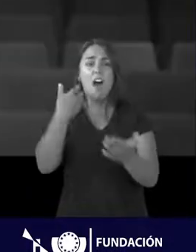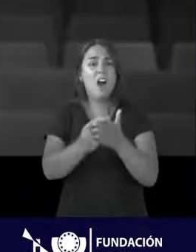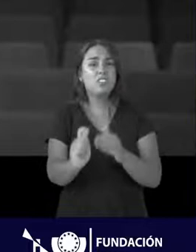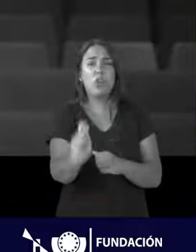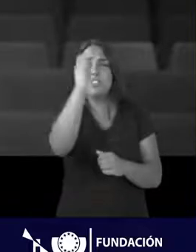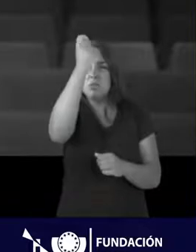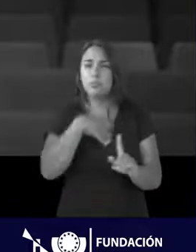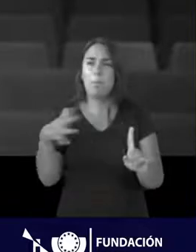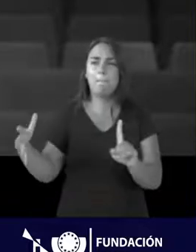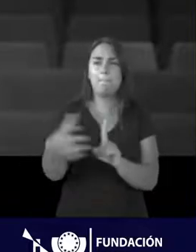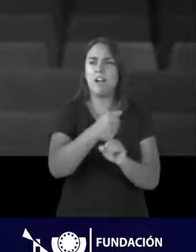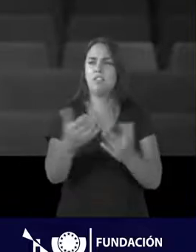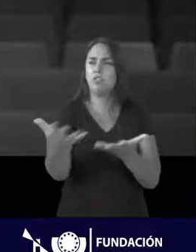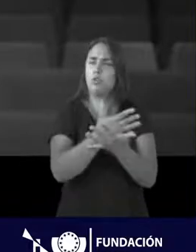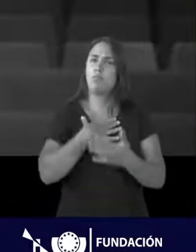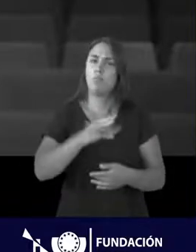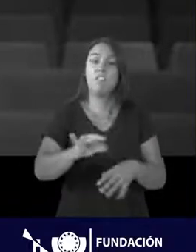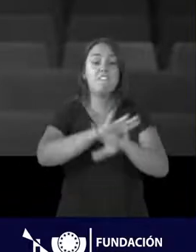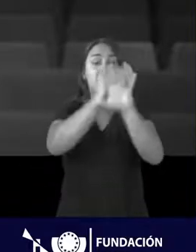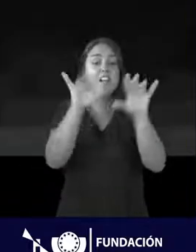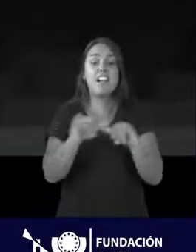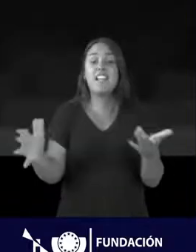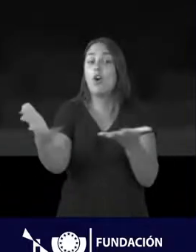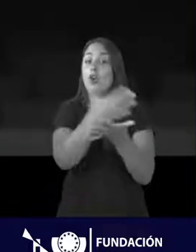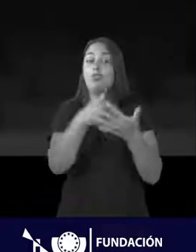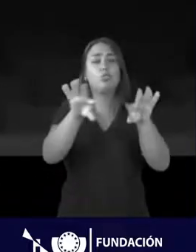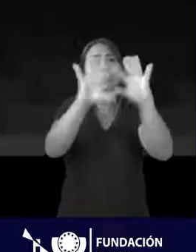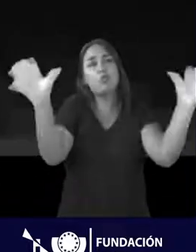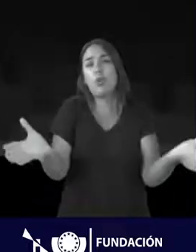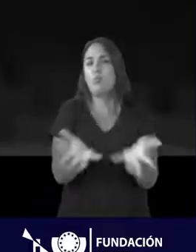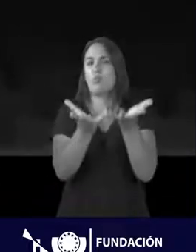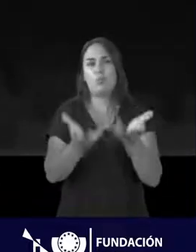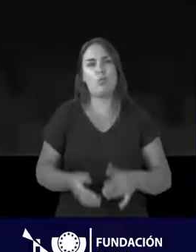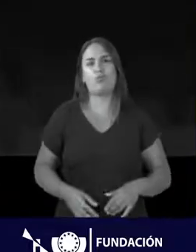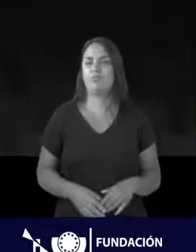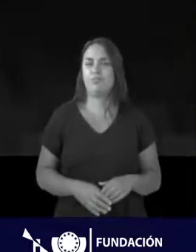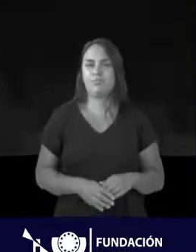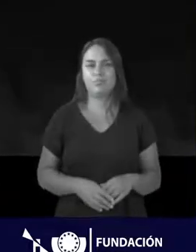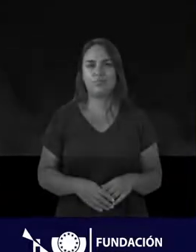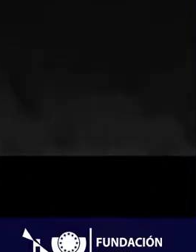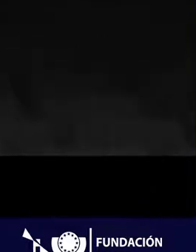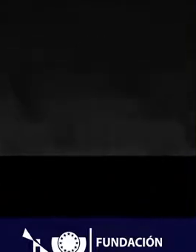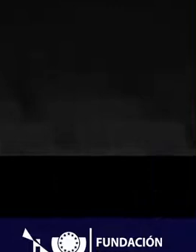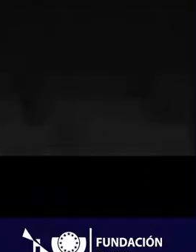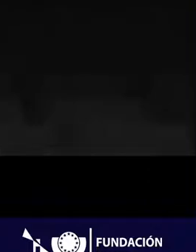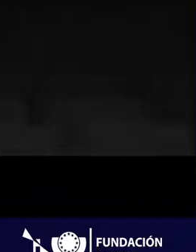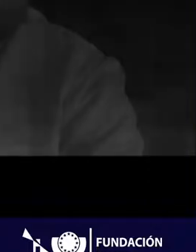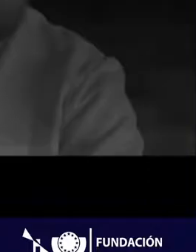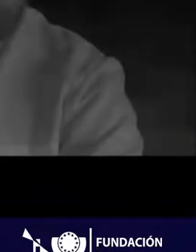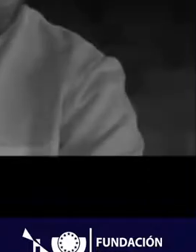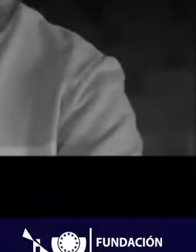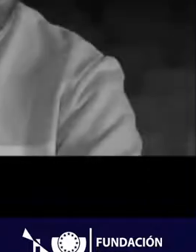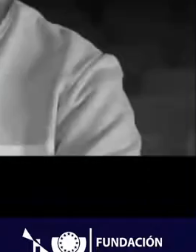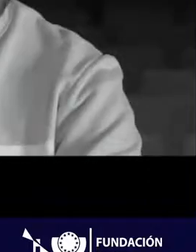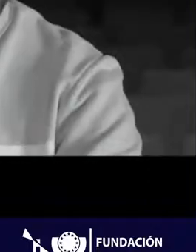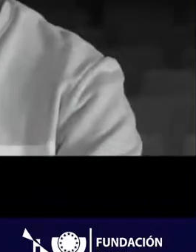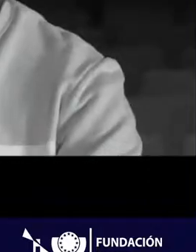llegar a que sea todo posible feliz con con todo el mundo